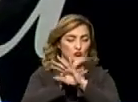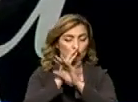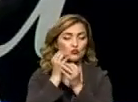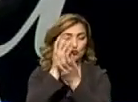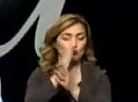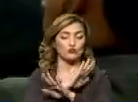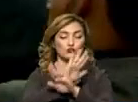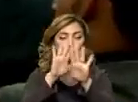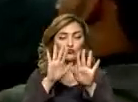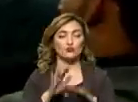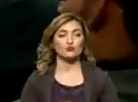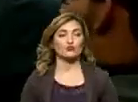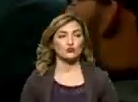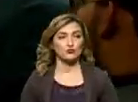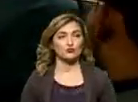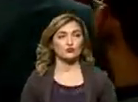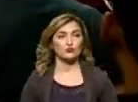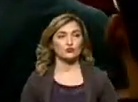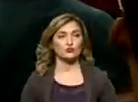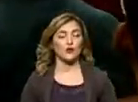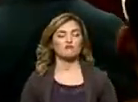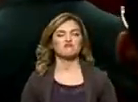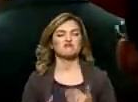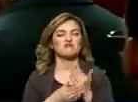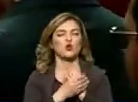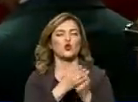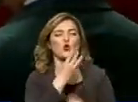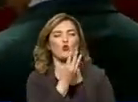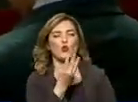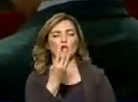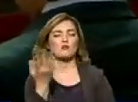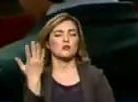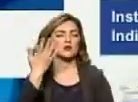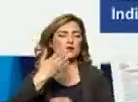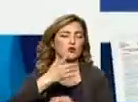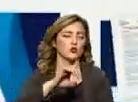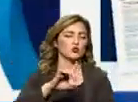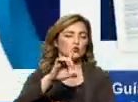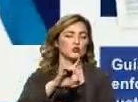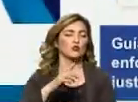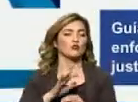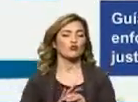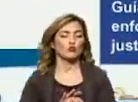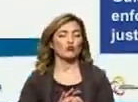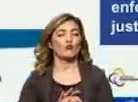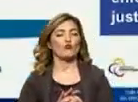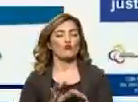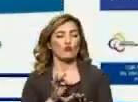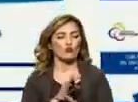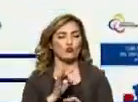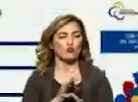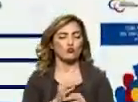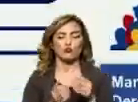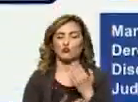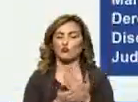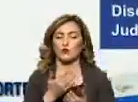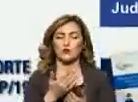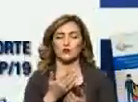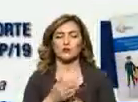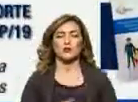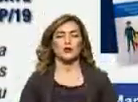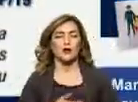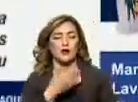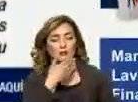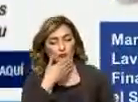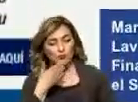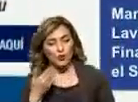dicha citación. Este módulo web que empezó a funcionar desde el pasado lunes facilita el proceso de entrega y sitúa de mejor manera